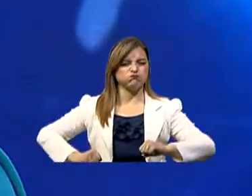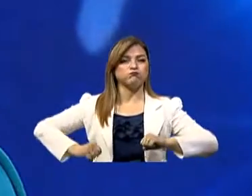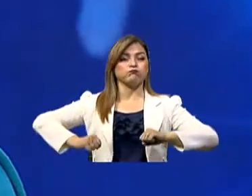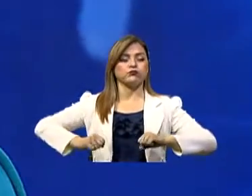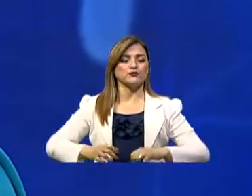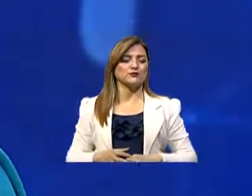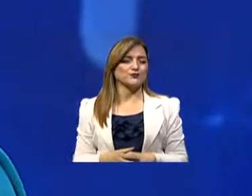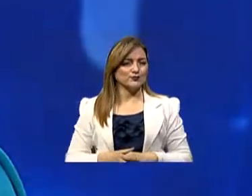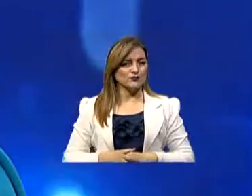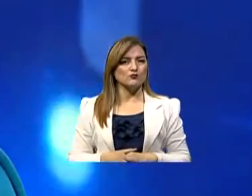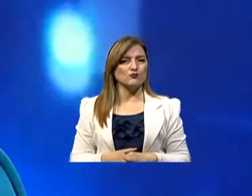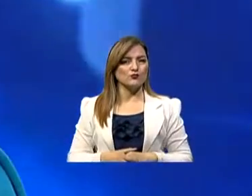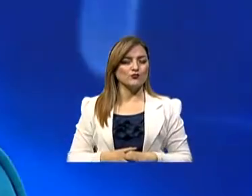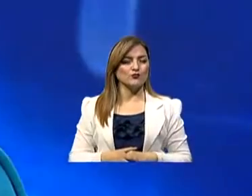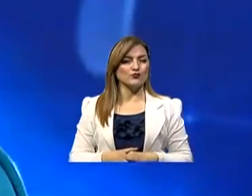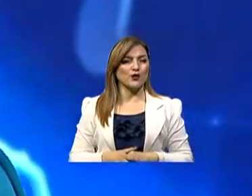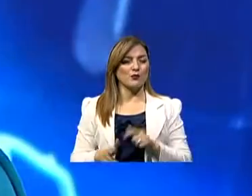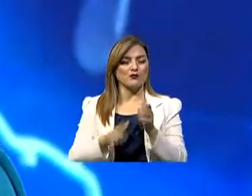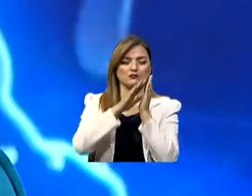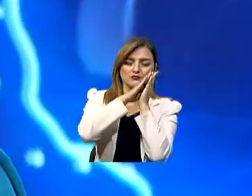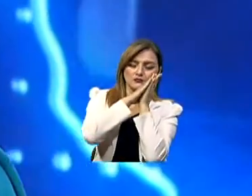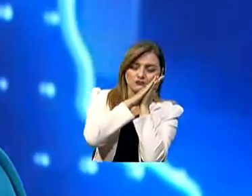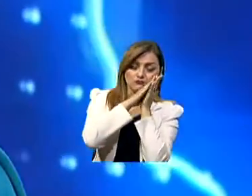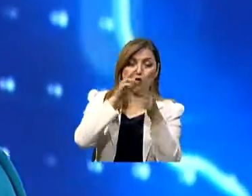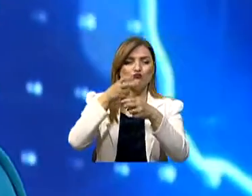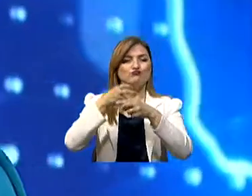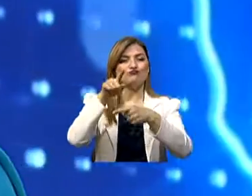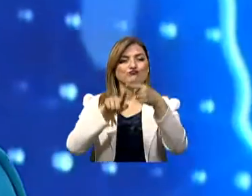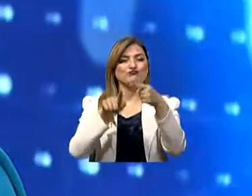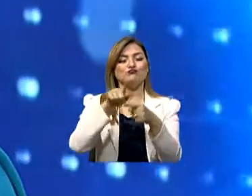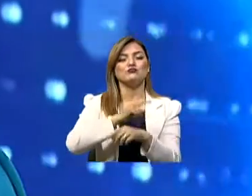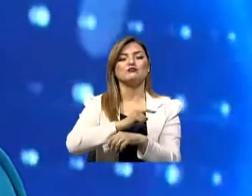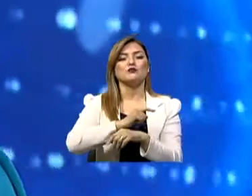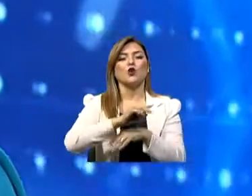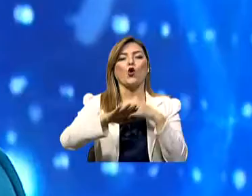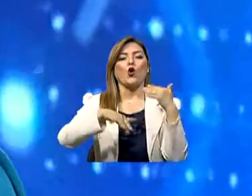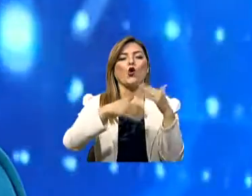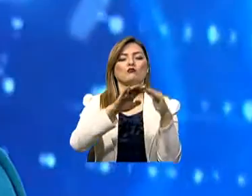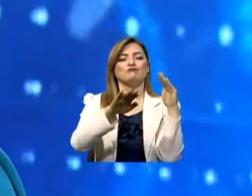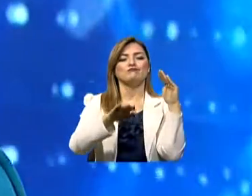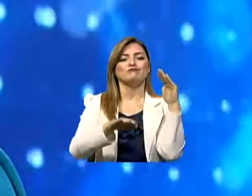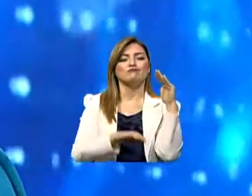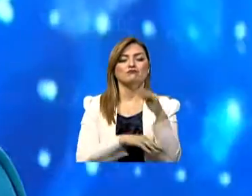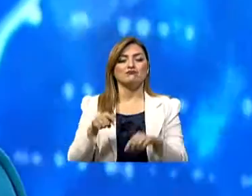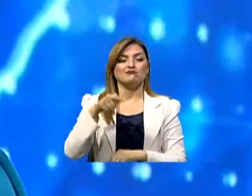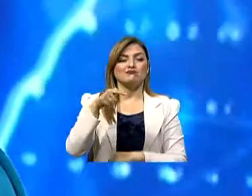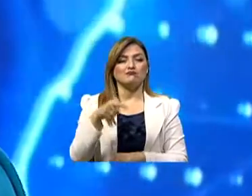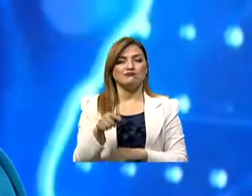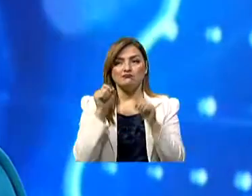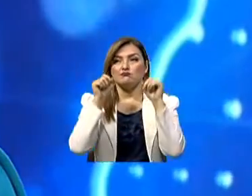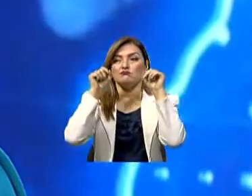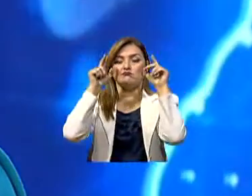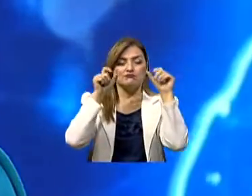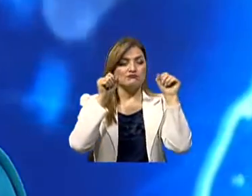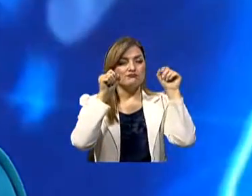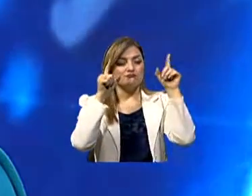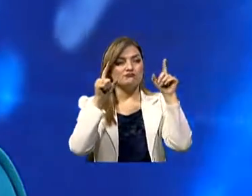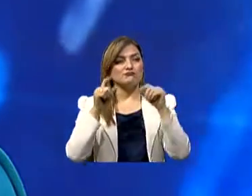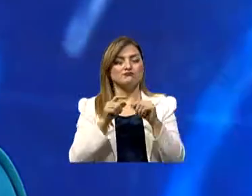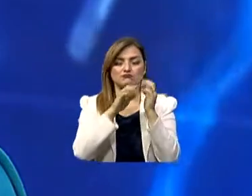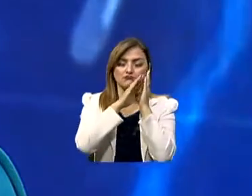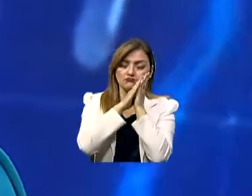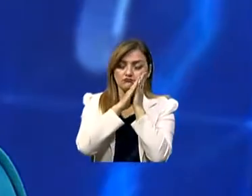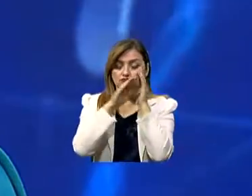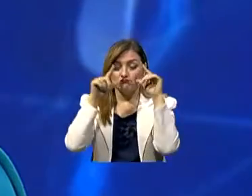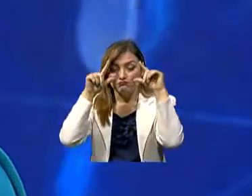pacientes no duermen adecuadamente pasan en el día al día siguiente pasan despiertos está pasando